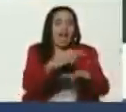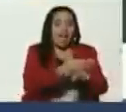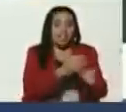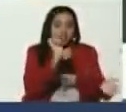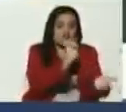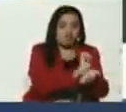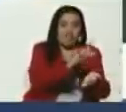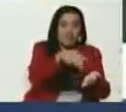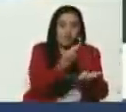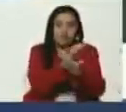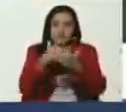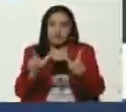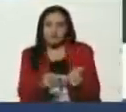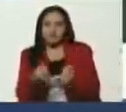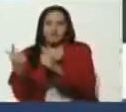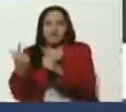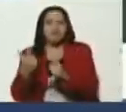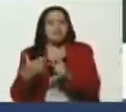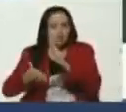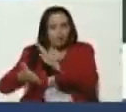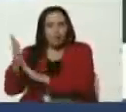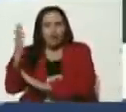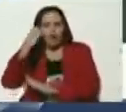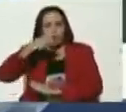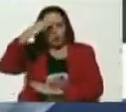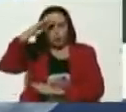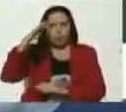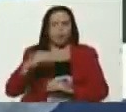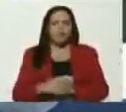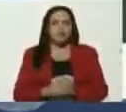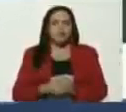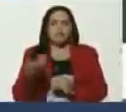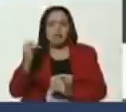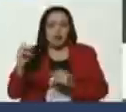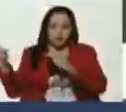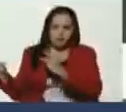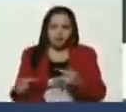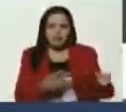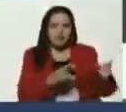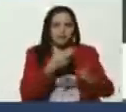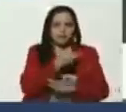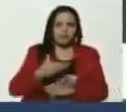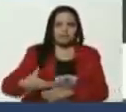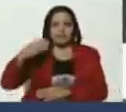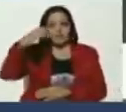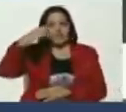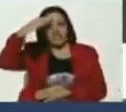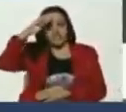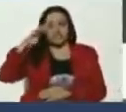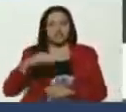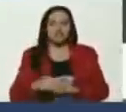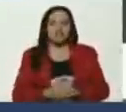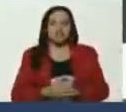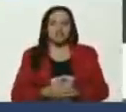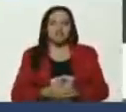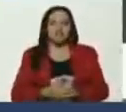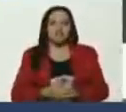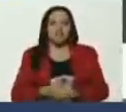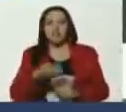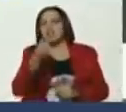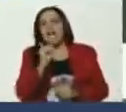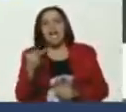allá por Cuba y fue recibido por el comandante Fidel, comenzó a